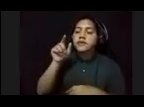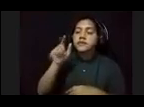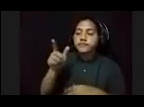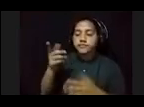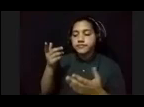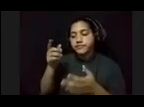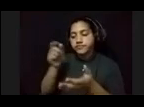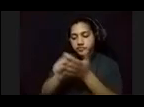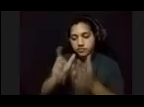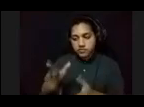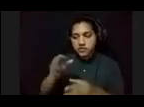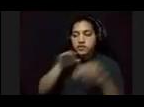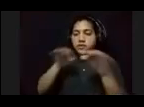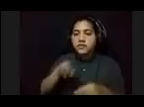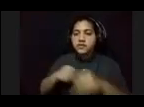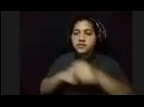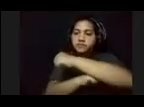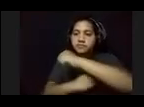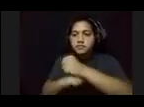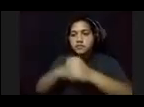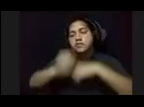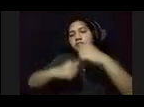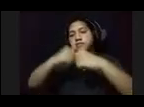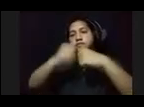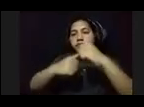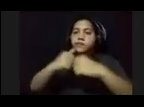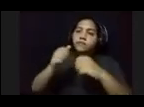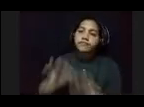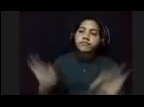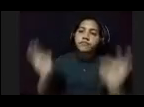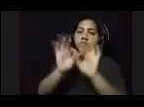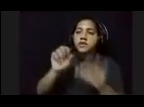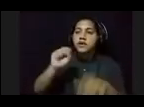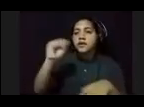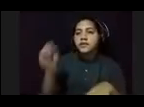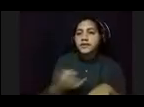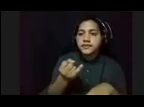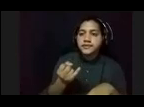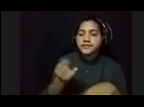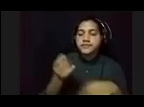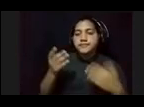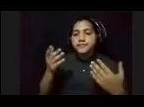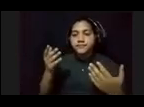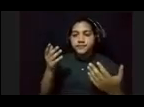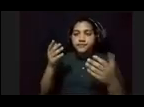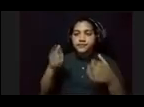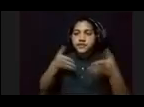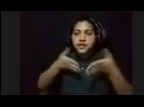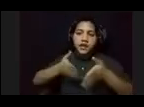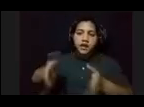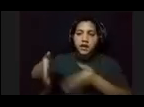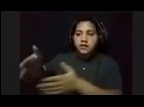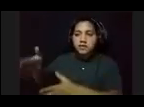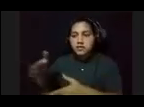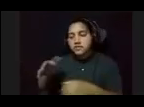las fortificaciones y principales edificaciones existentes en San Juan, el trazado de las calles y los barrios